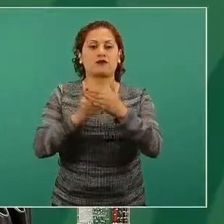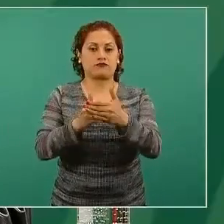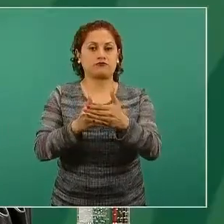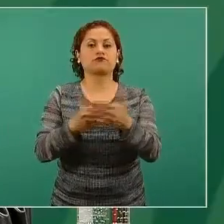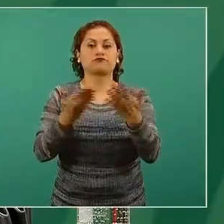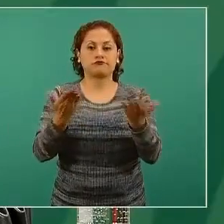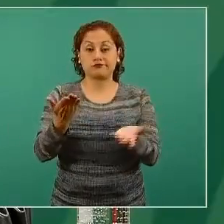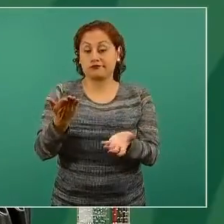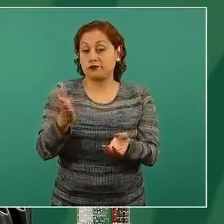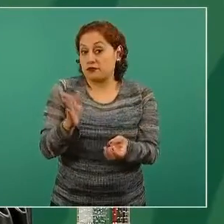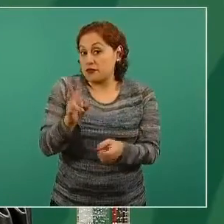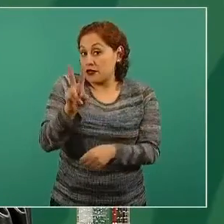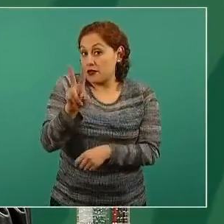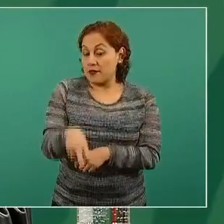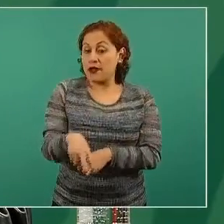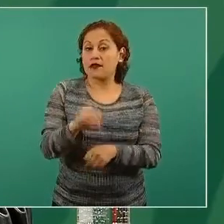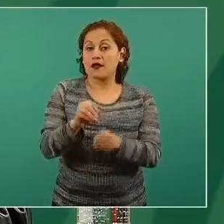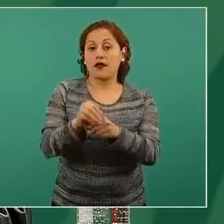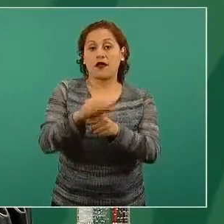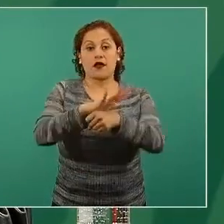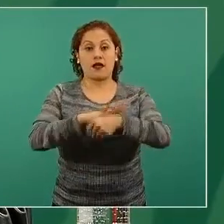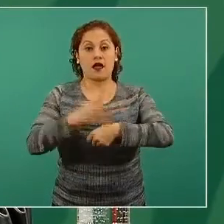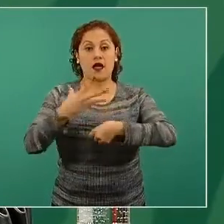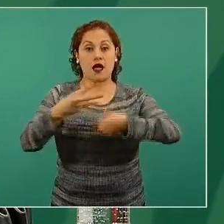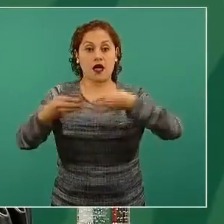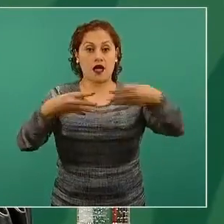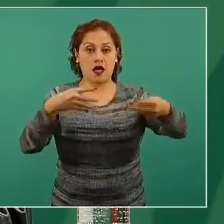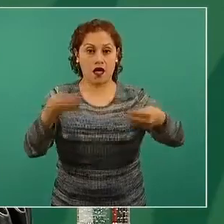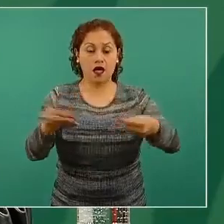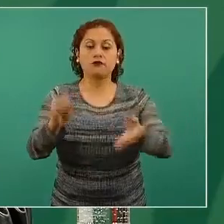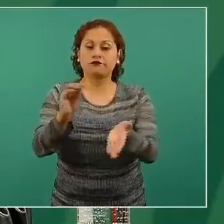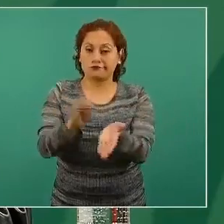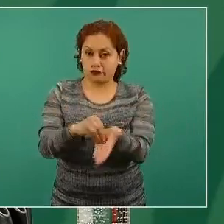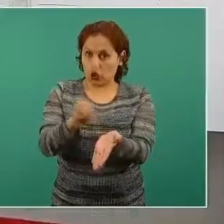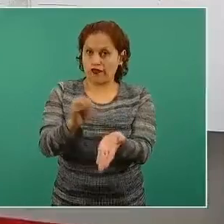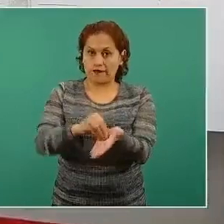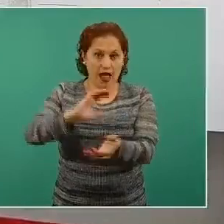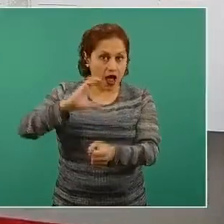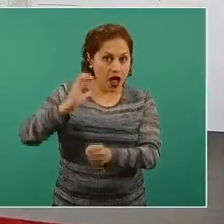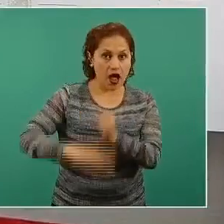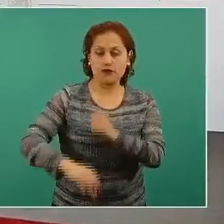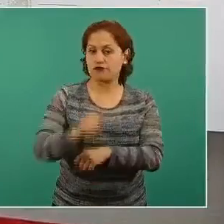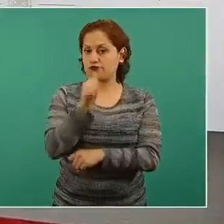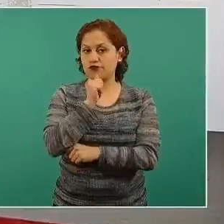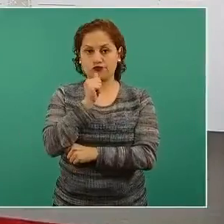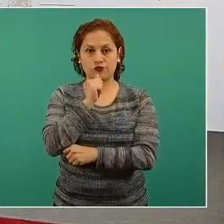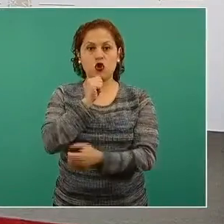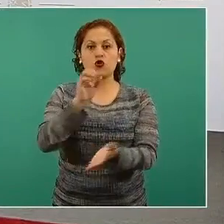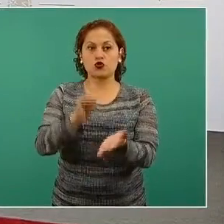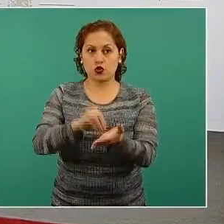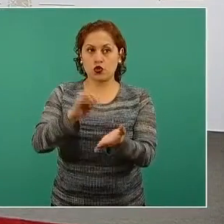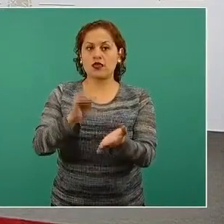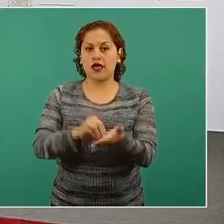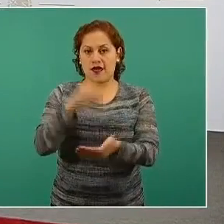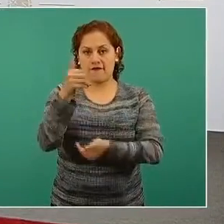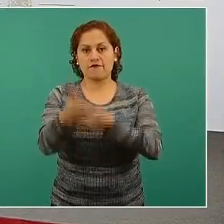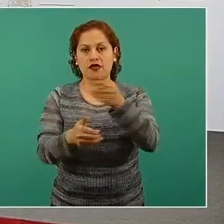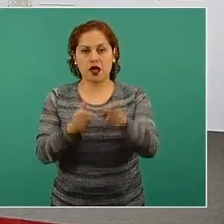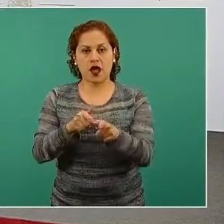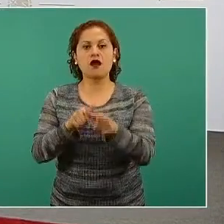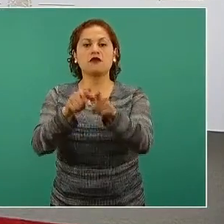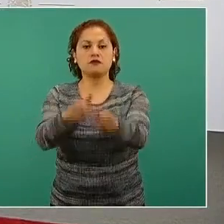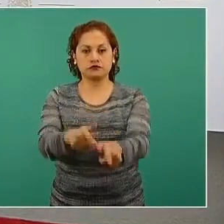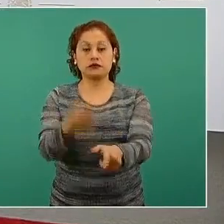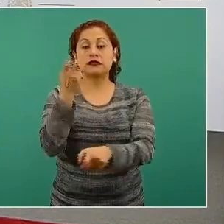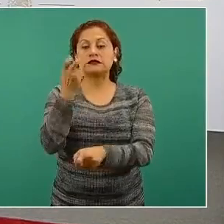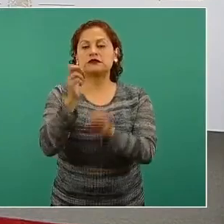de COVID-19, la cual continúa aún, y esto es sumamente importante porque no podemos bajar